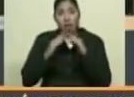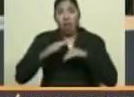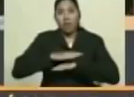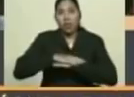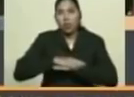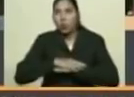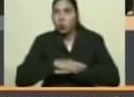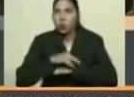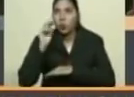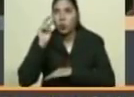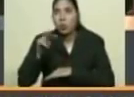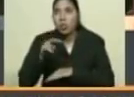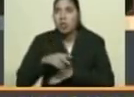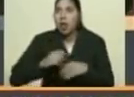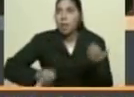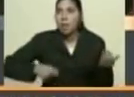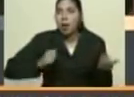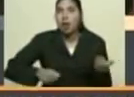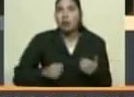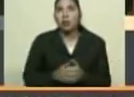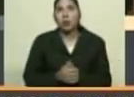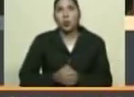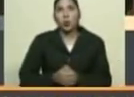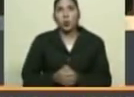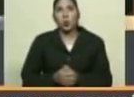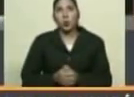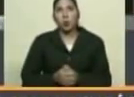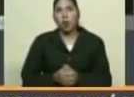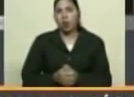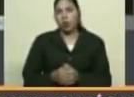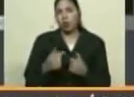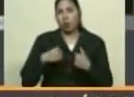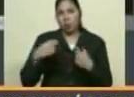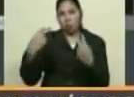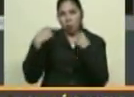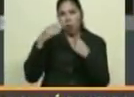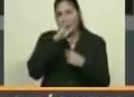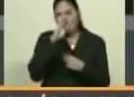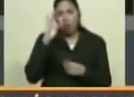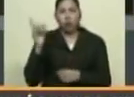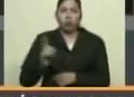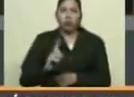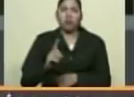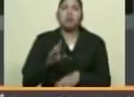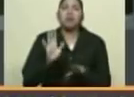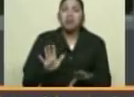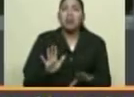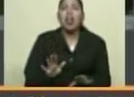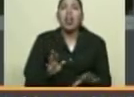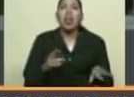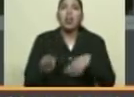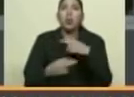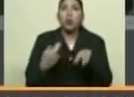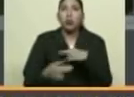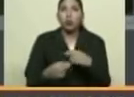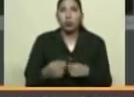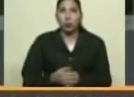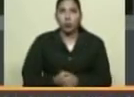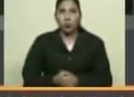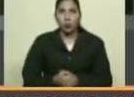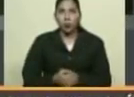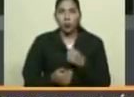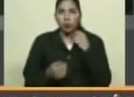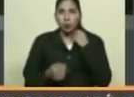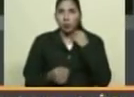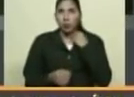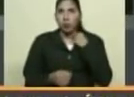Pero es, en verdad eso no es por Diosdado, eso es por la Revolución Bolivariana. Hagamos un esfuerzo sobre todas las cosas de unidad